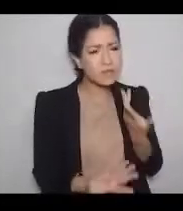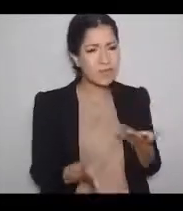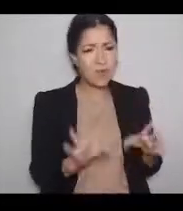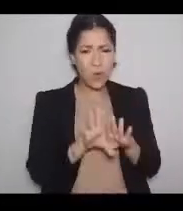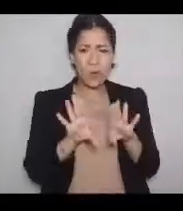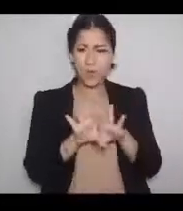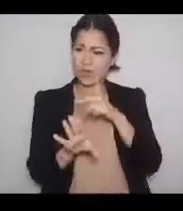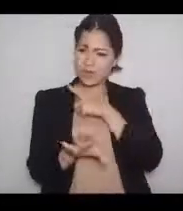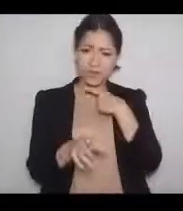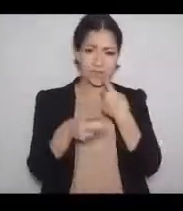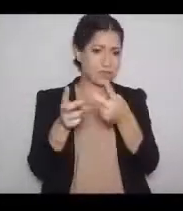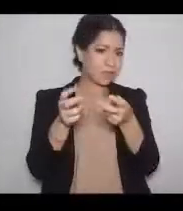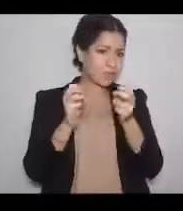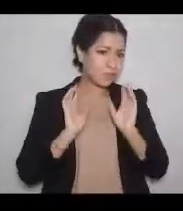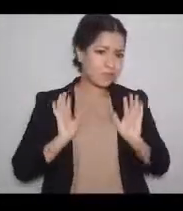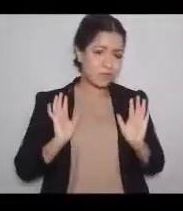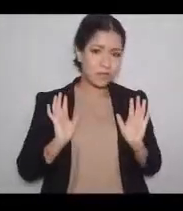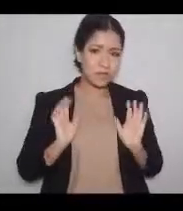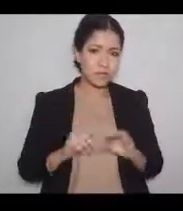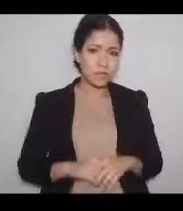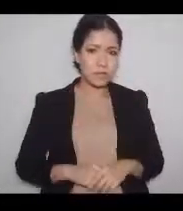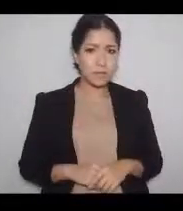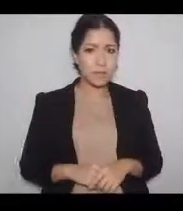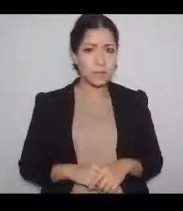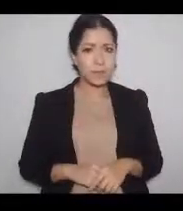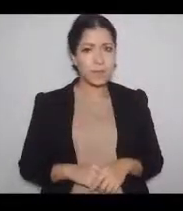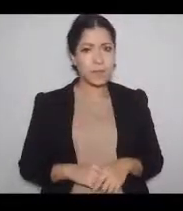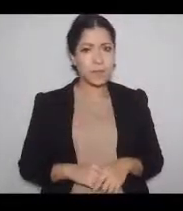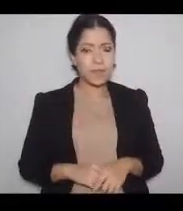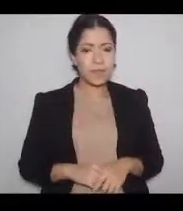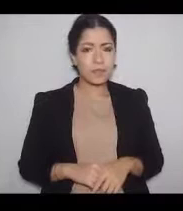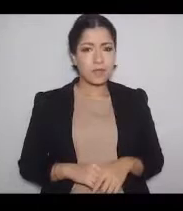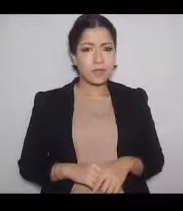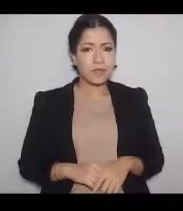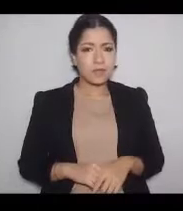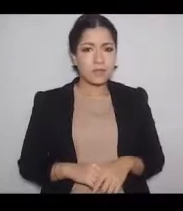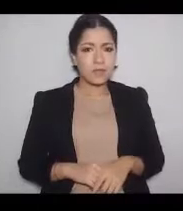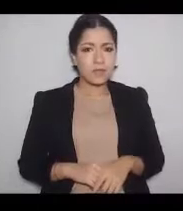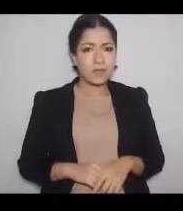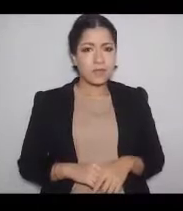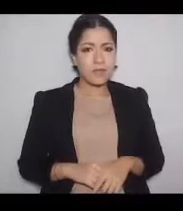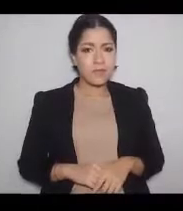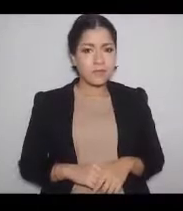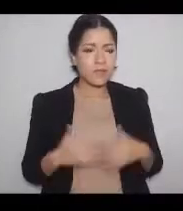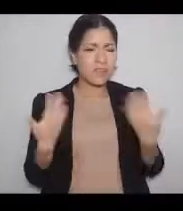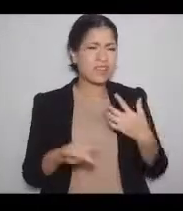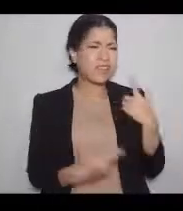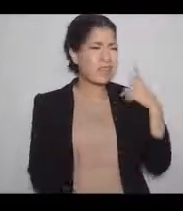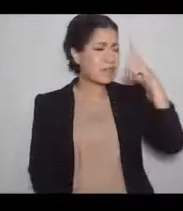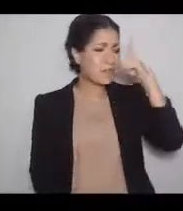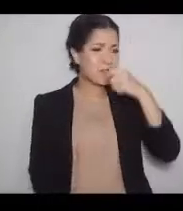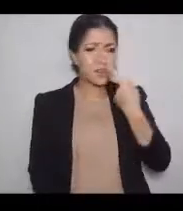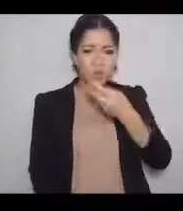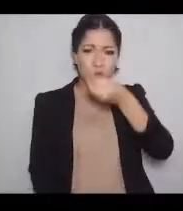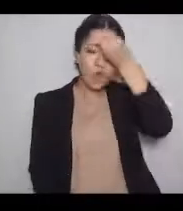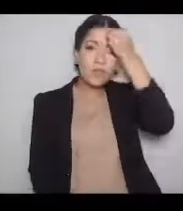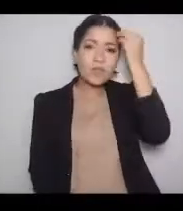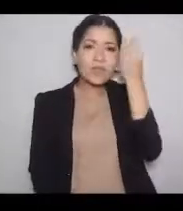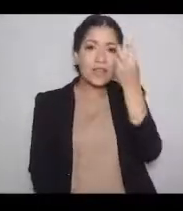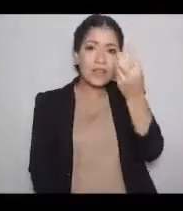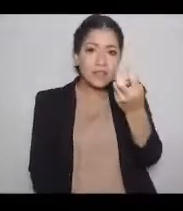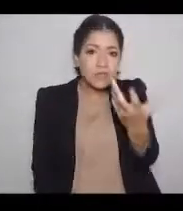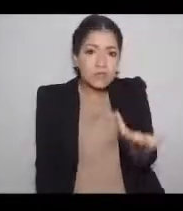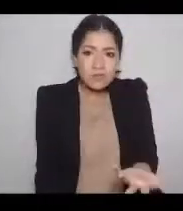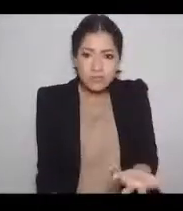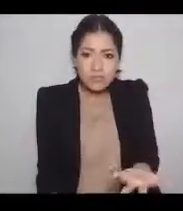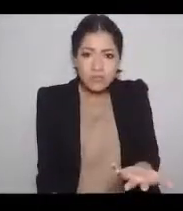Está cabrón que se te haya olvidado precisamente ese pasaje. ¿Por qué? Porque es el único momento en el que tu